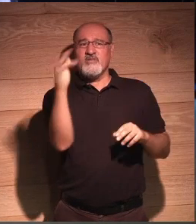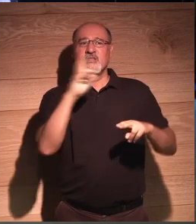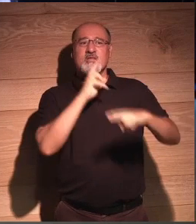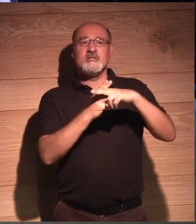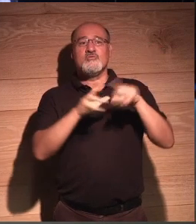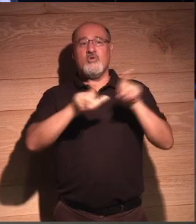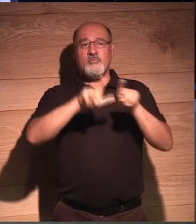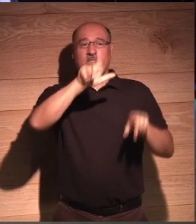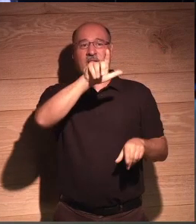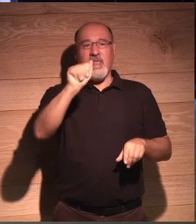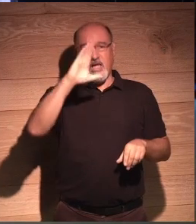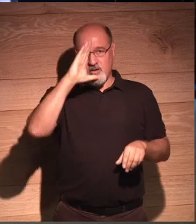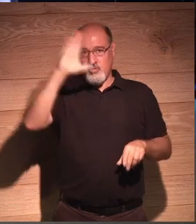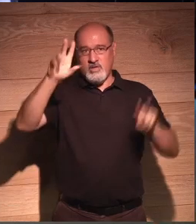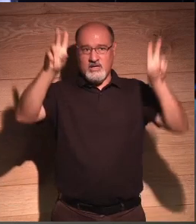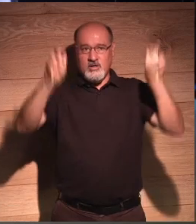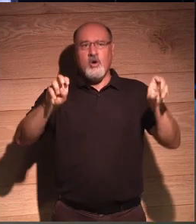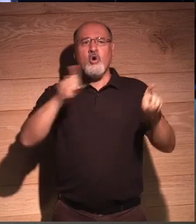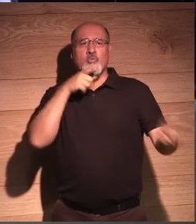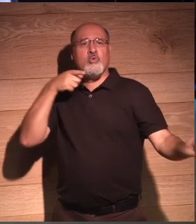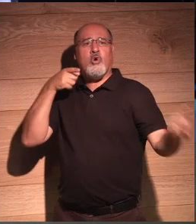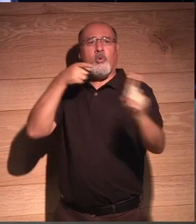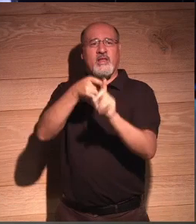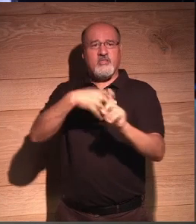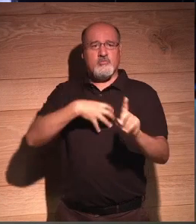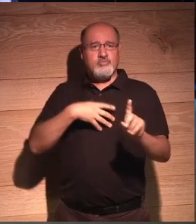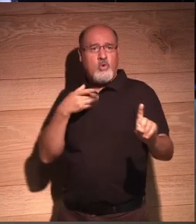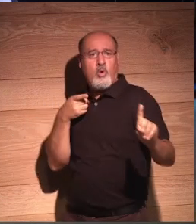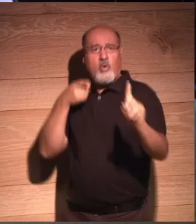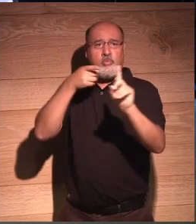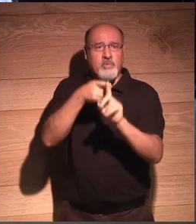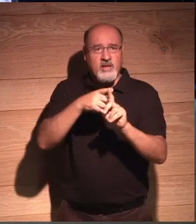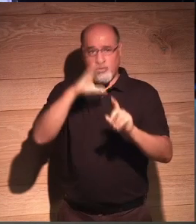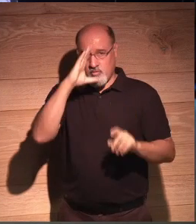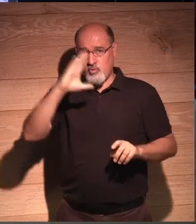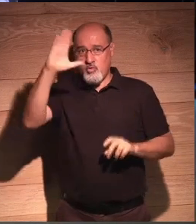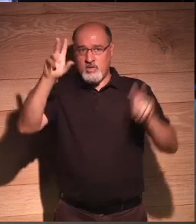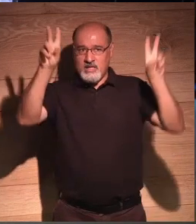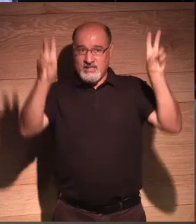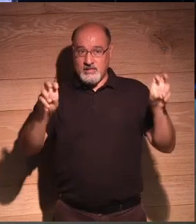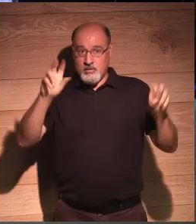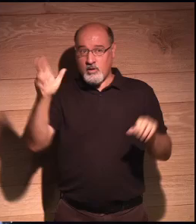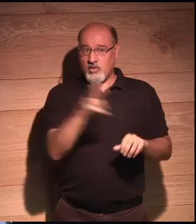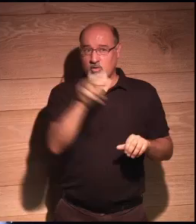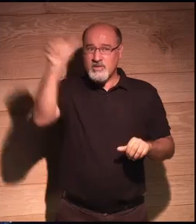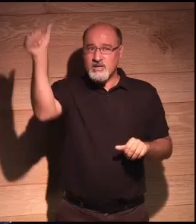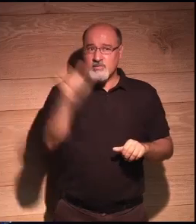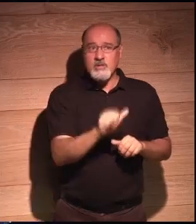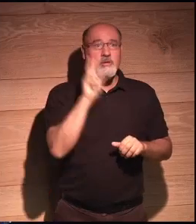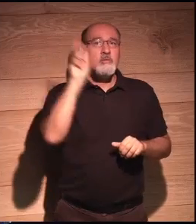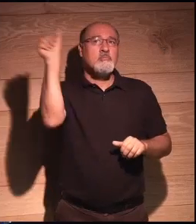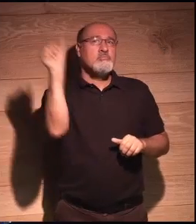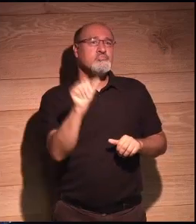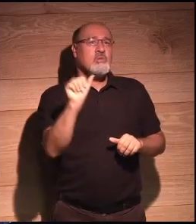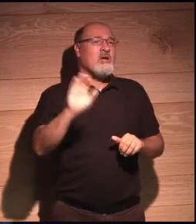llama La Luna, que creo que Operación Luna, es que de hecho si ves todo el documental y te quedas